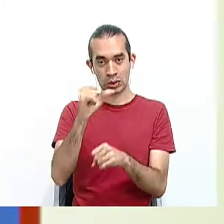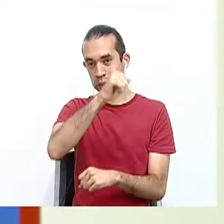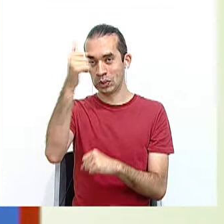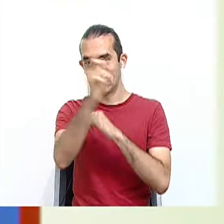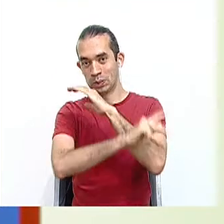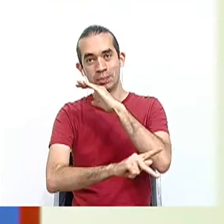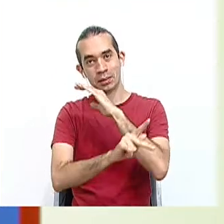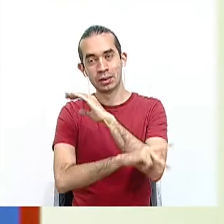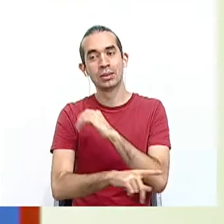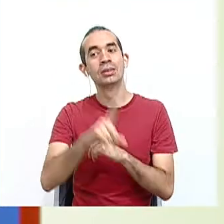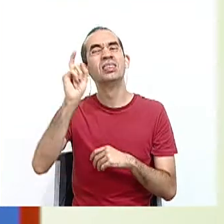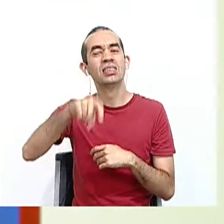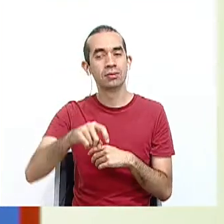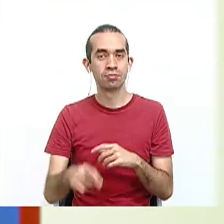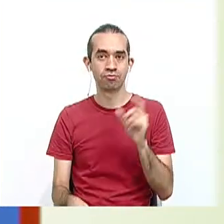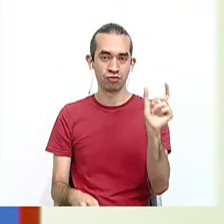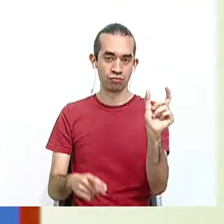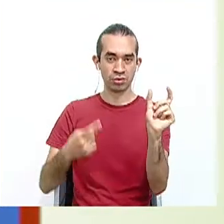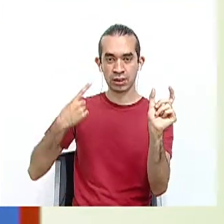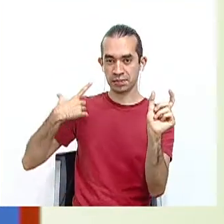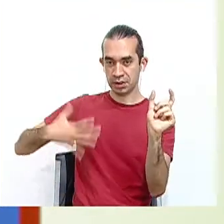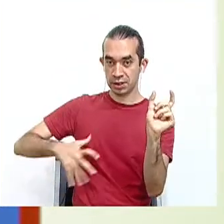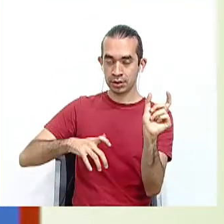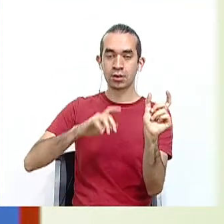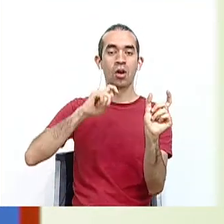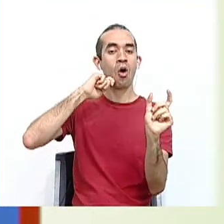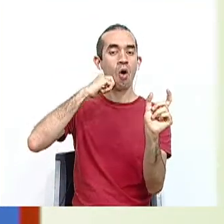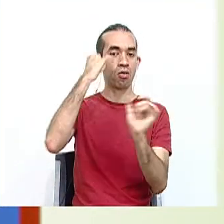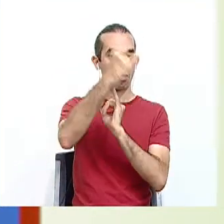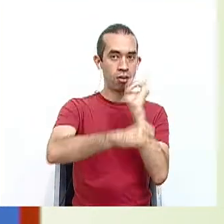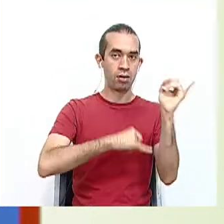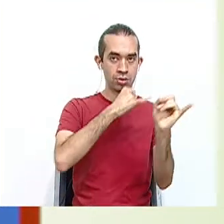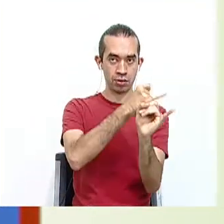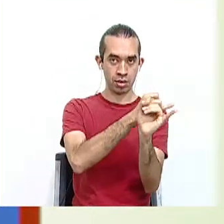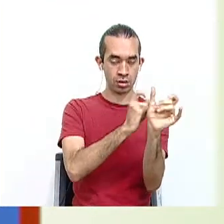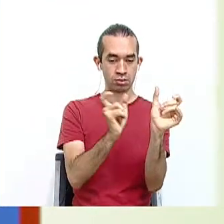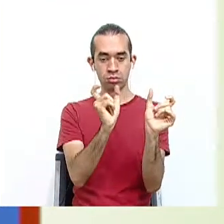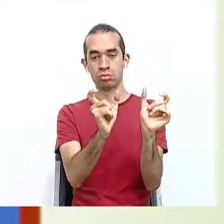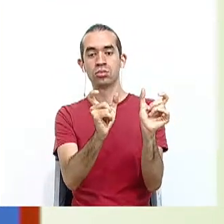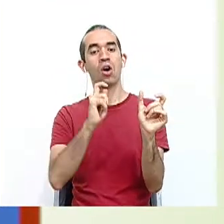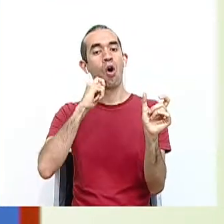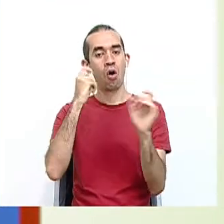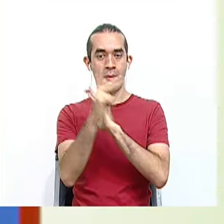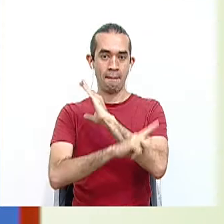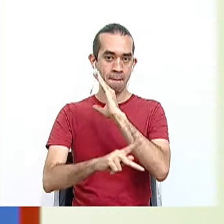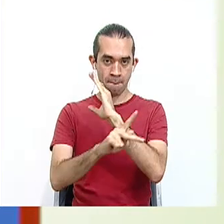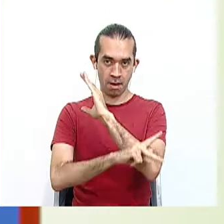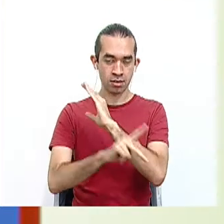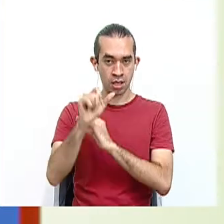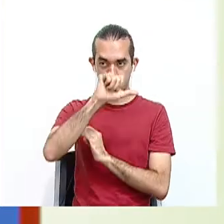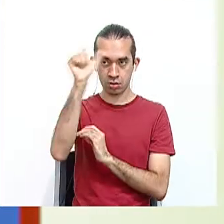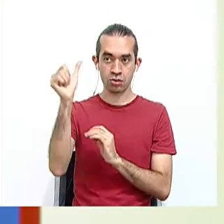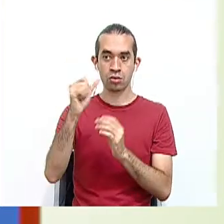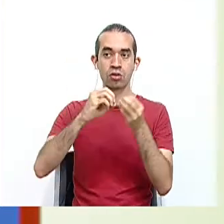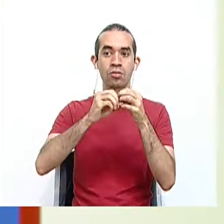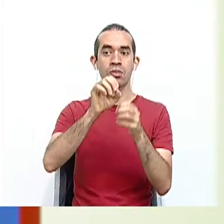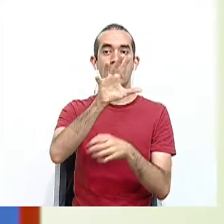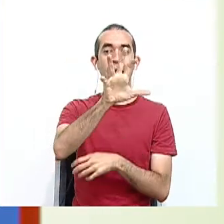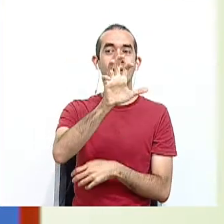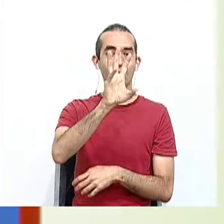considerar el código internacional, el código de país, que en Costa Rica es el